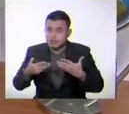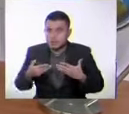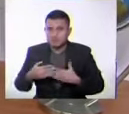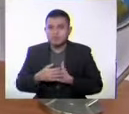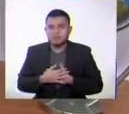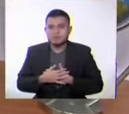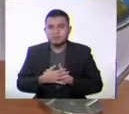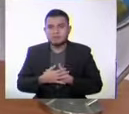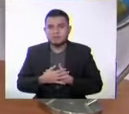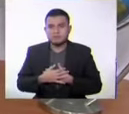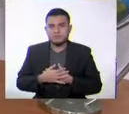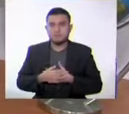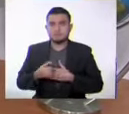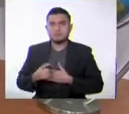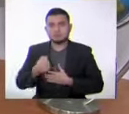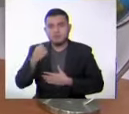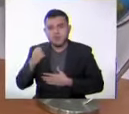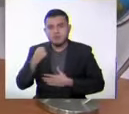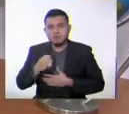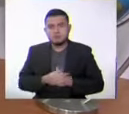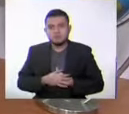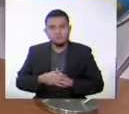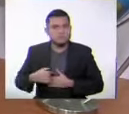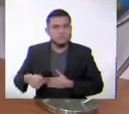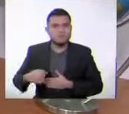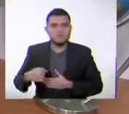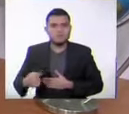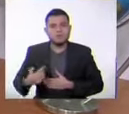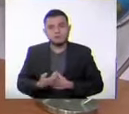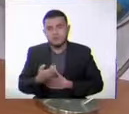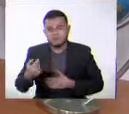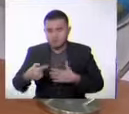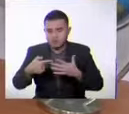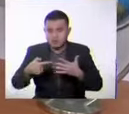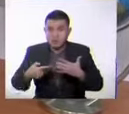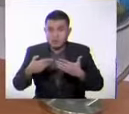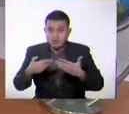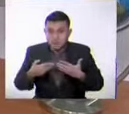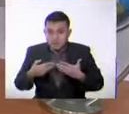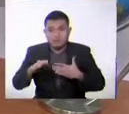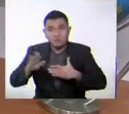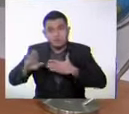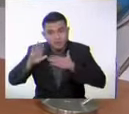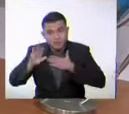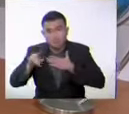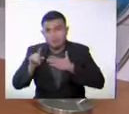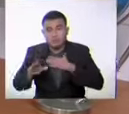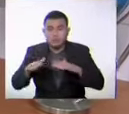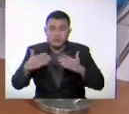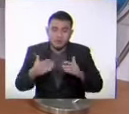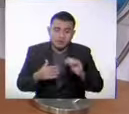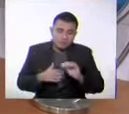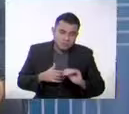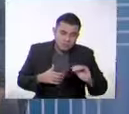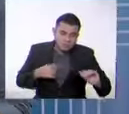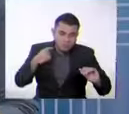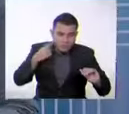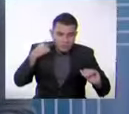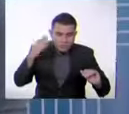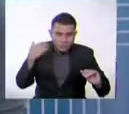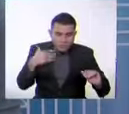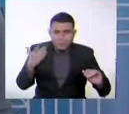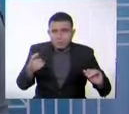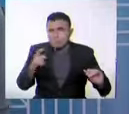bien, que eso es importante acompañarlo, que todo derecho también lleva un deber, y eso aplica tanto para los chicos como también para los